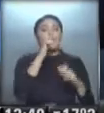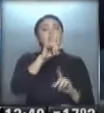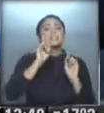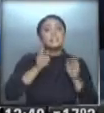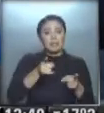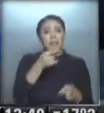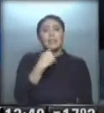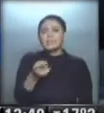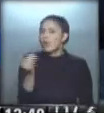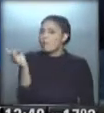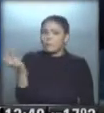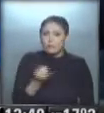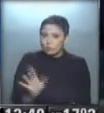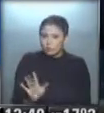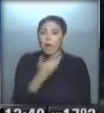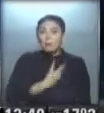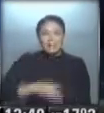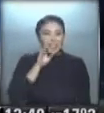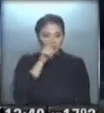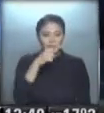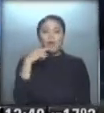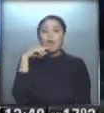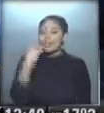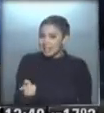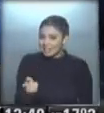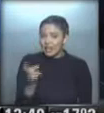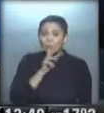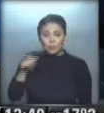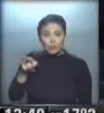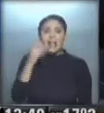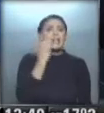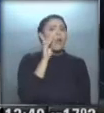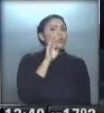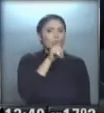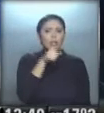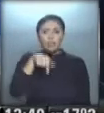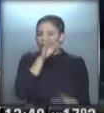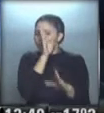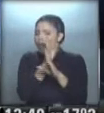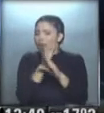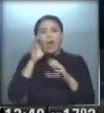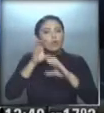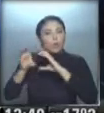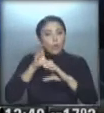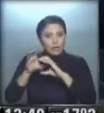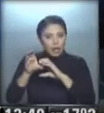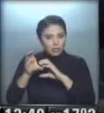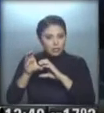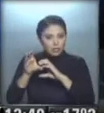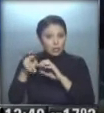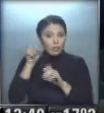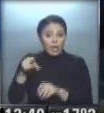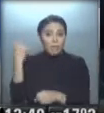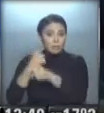una negación de los hechos. El presidente aseguró a la canciller que Estados Unidos no está monitoreando las comunicaciones de